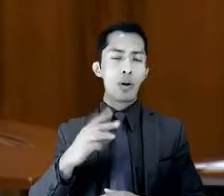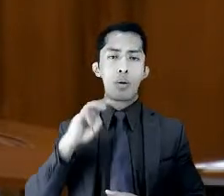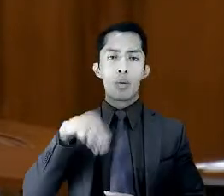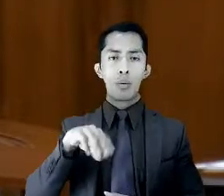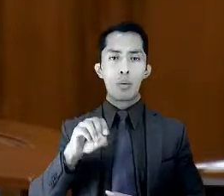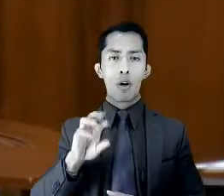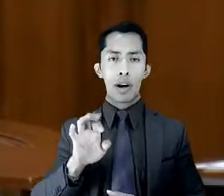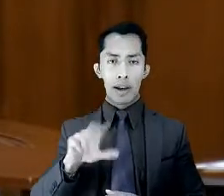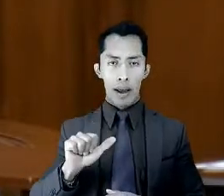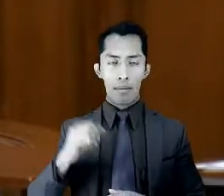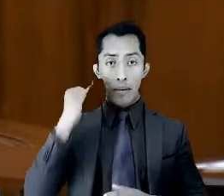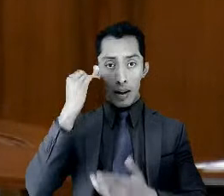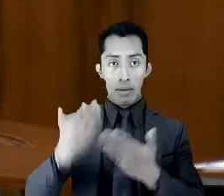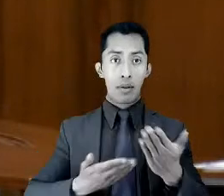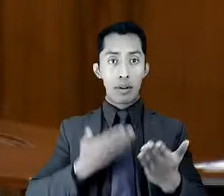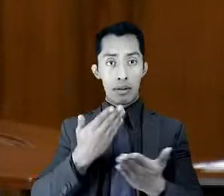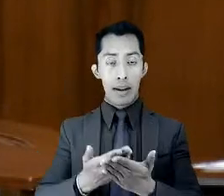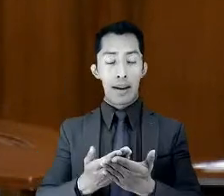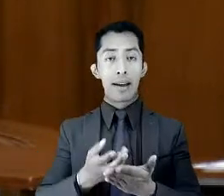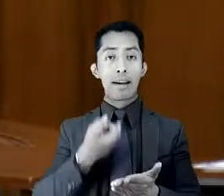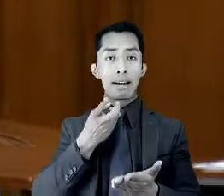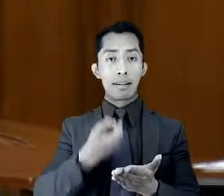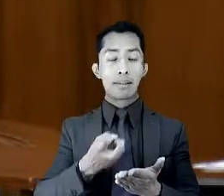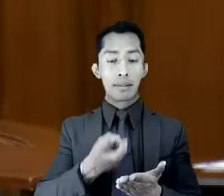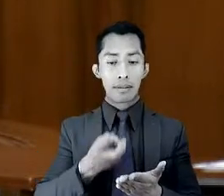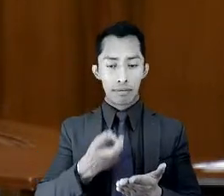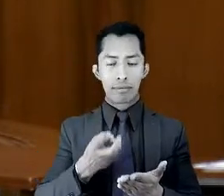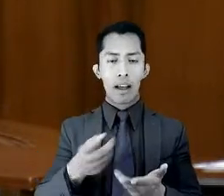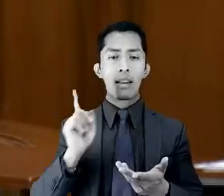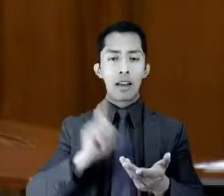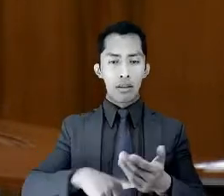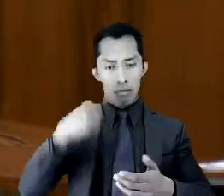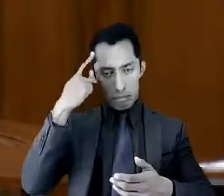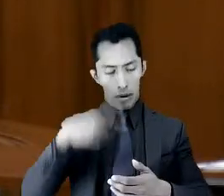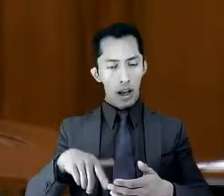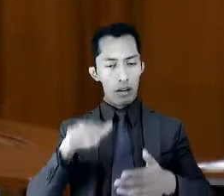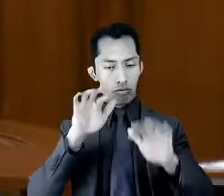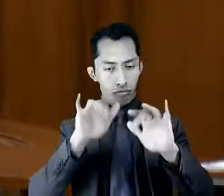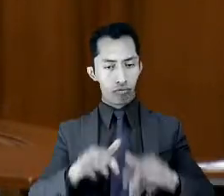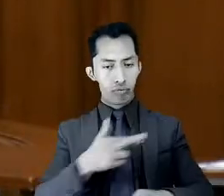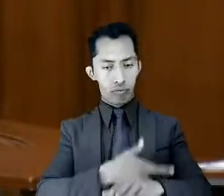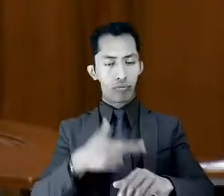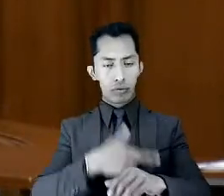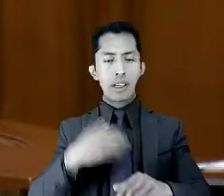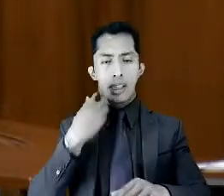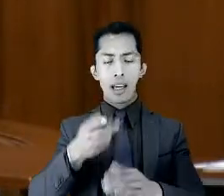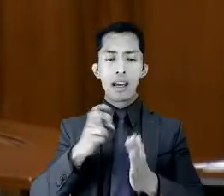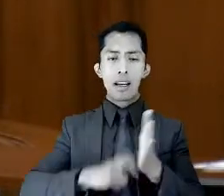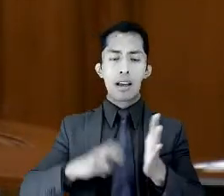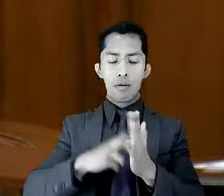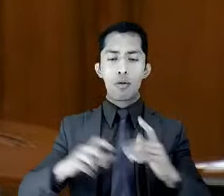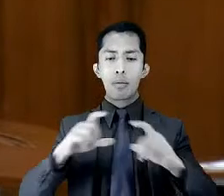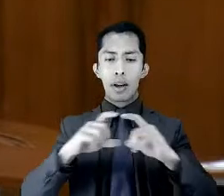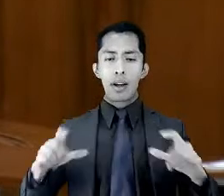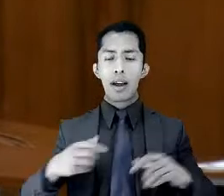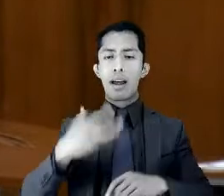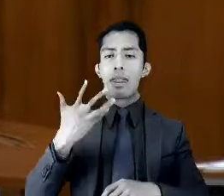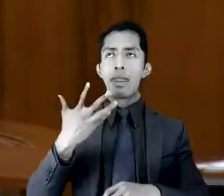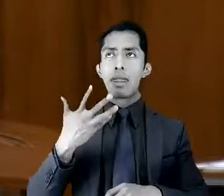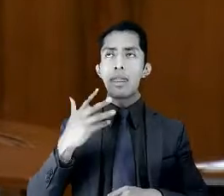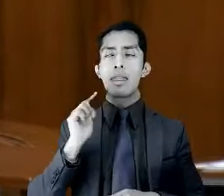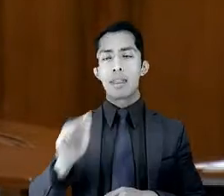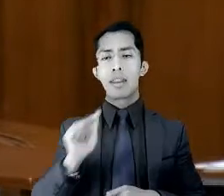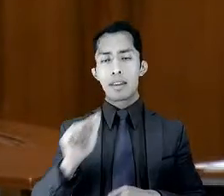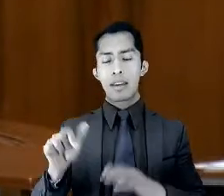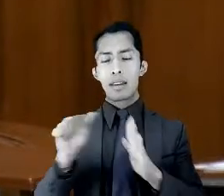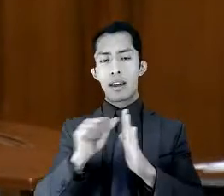Morena, la iniciativa con proyecto de decreto por el que se reforma la fracción 17